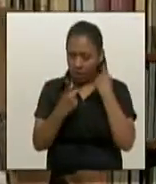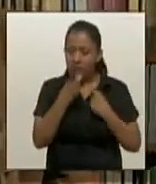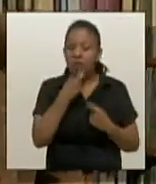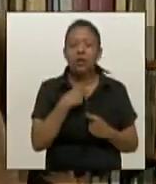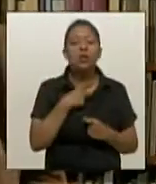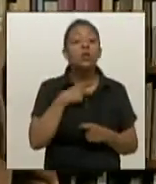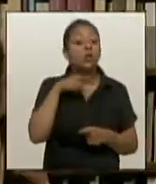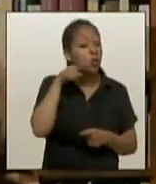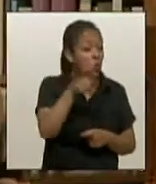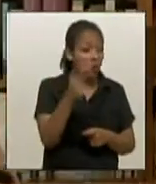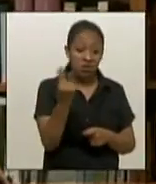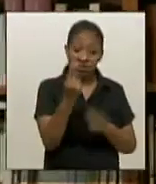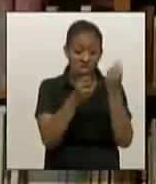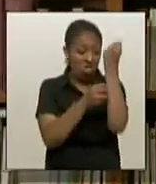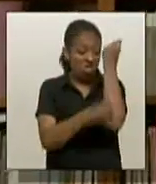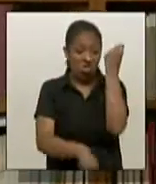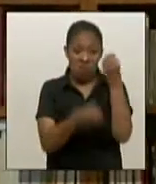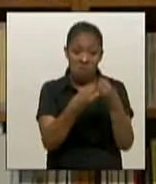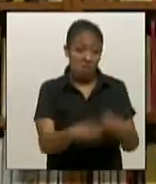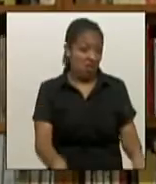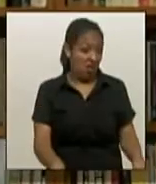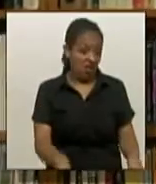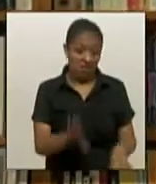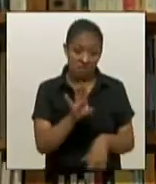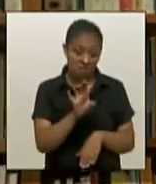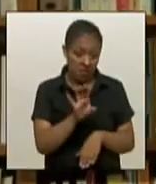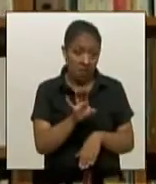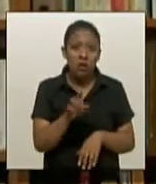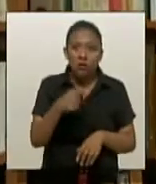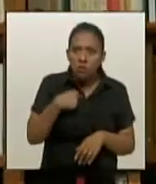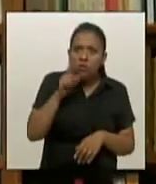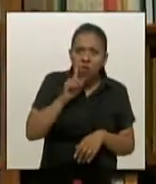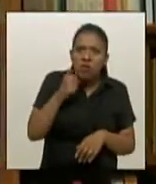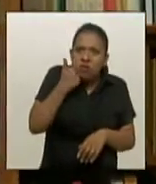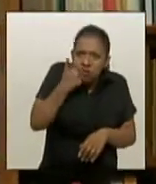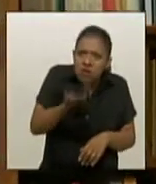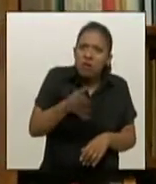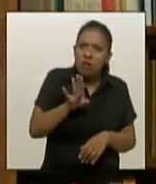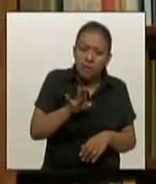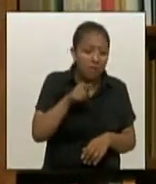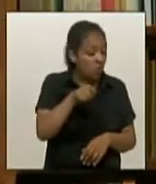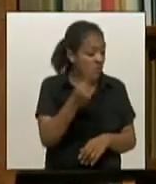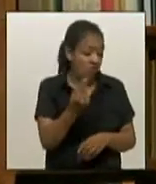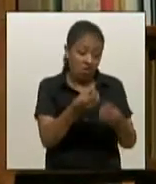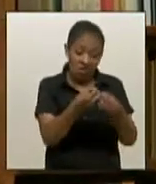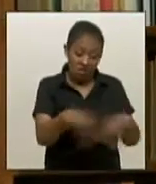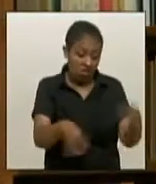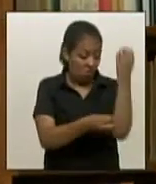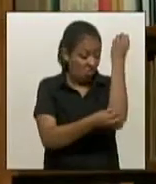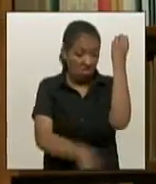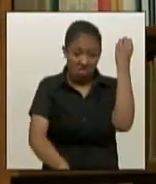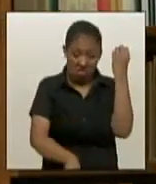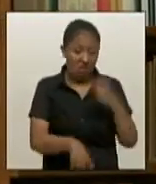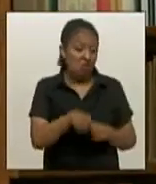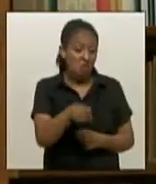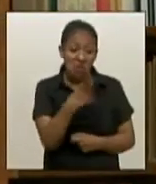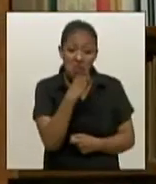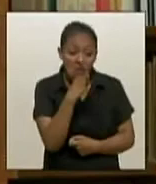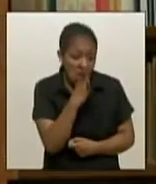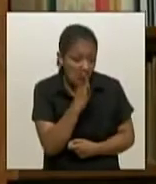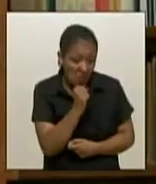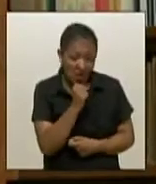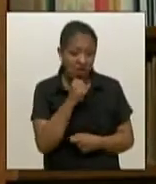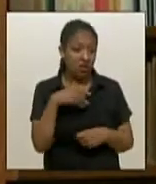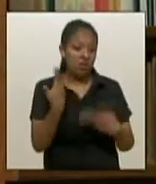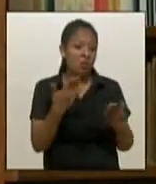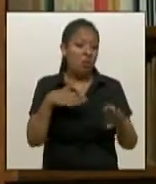que les dicen que tienen que abortar, ¿no? Cuando la mujer quiere tener el bebé, ¿no? Que les dicen que tienen que abortar porque no es posible que puedan